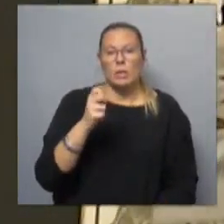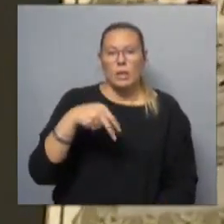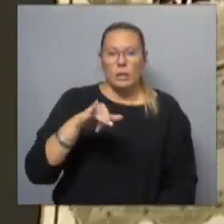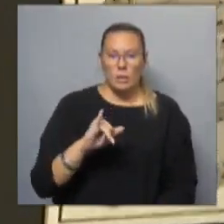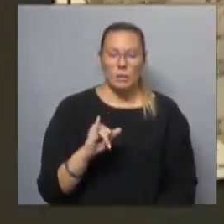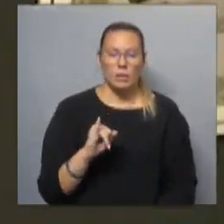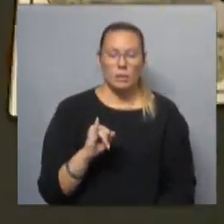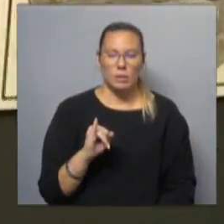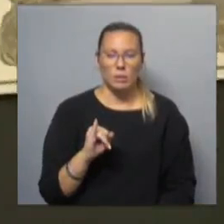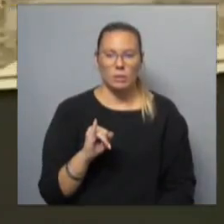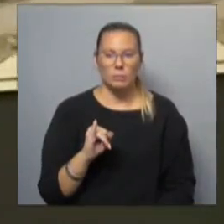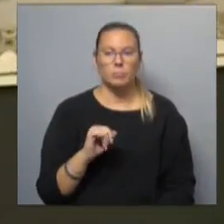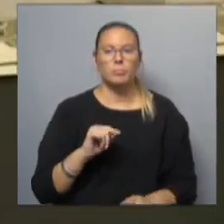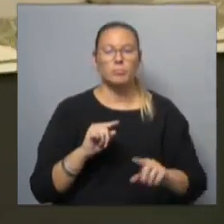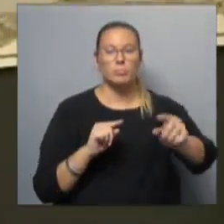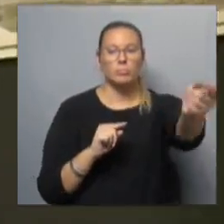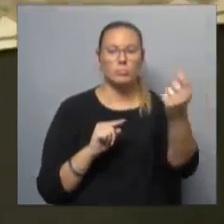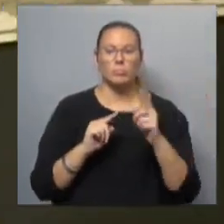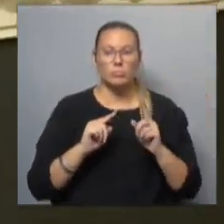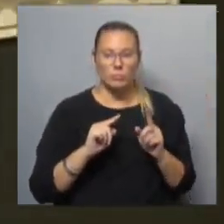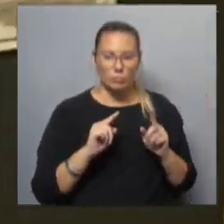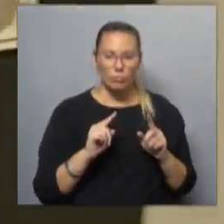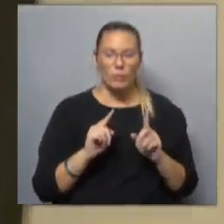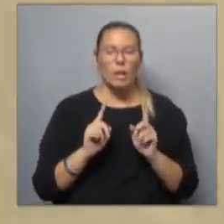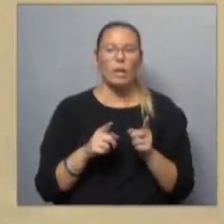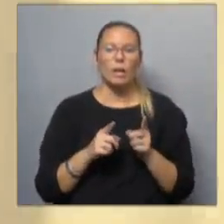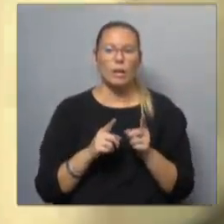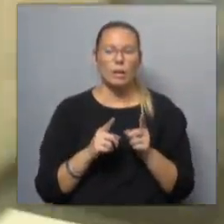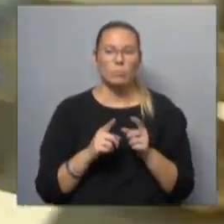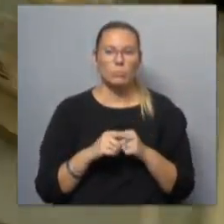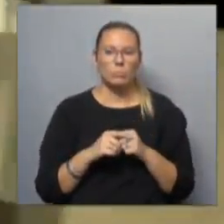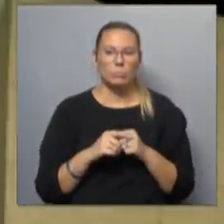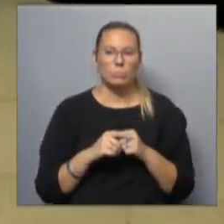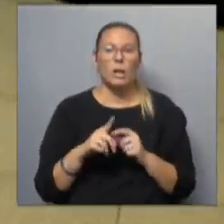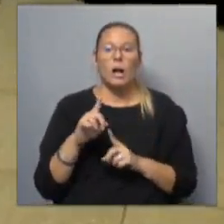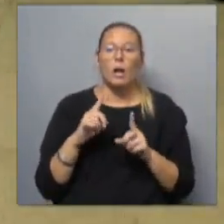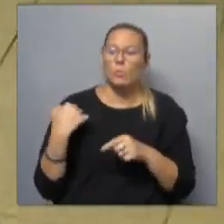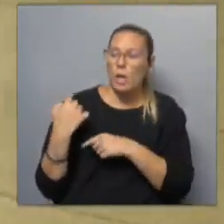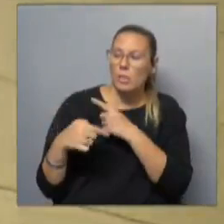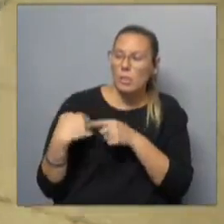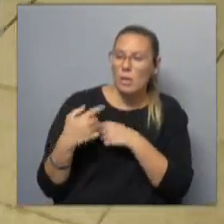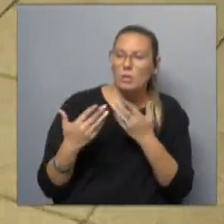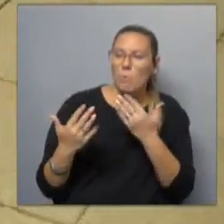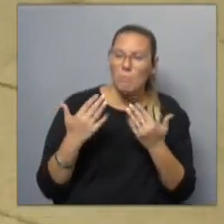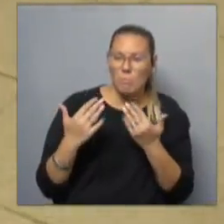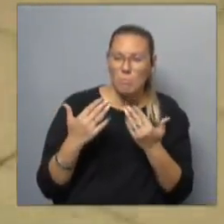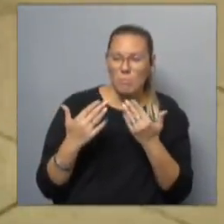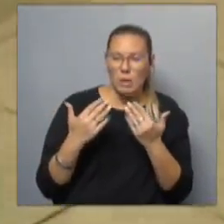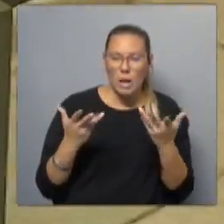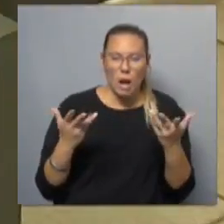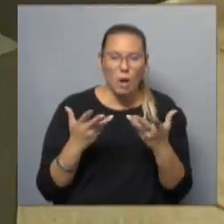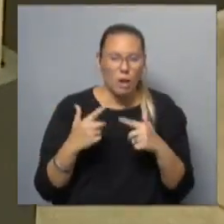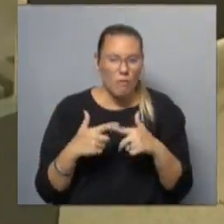persa. Tienen también incluso hasta una, es curioso, que alguna tradición parecida a la que ahora se